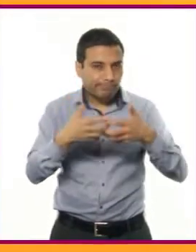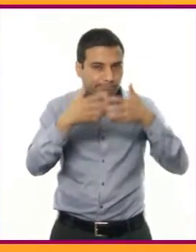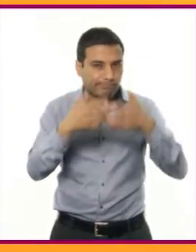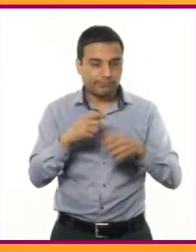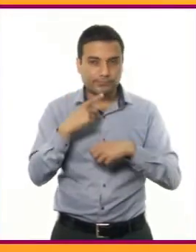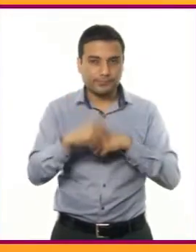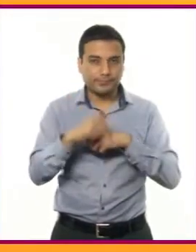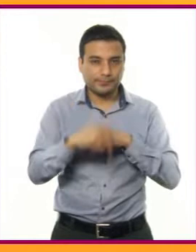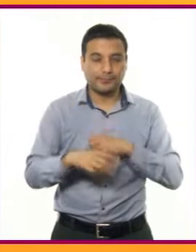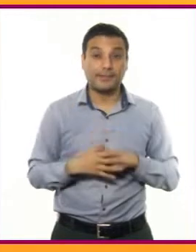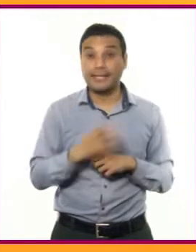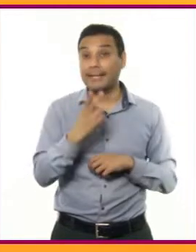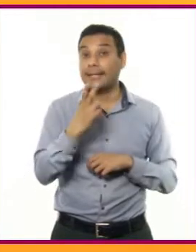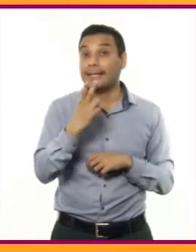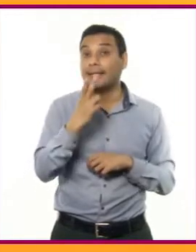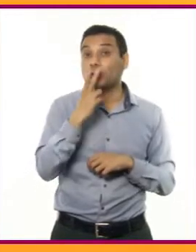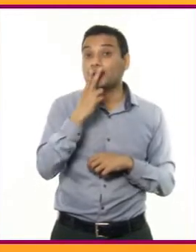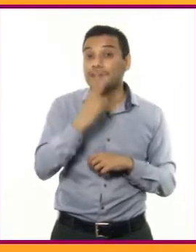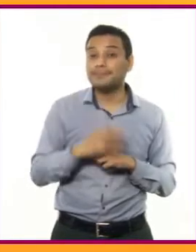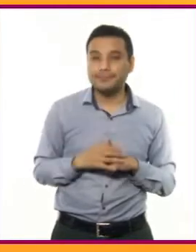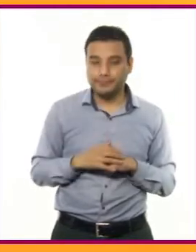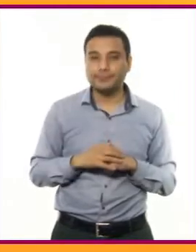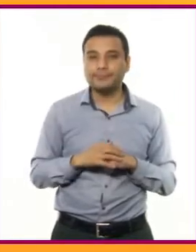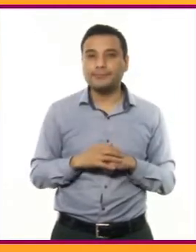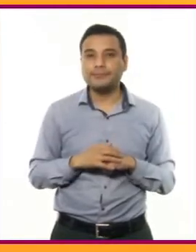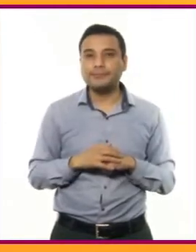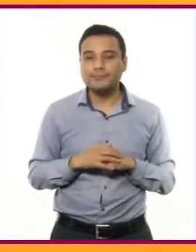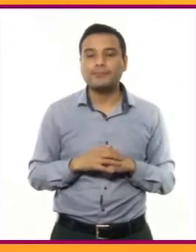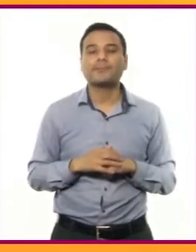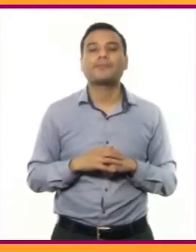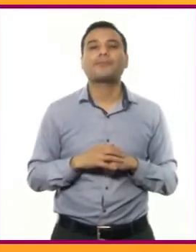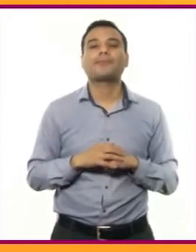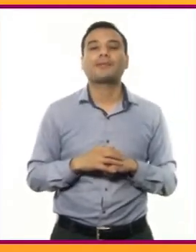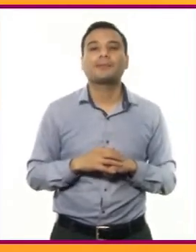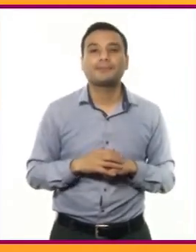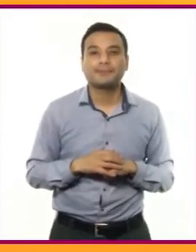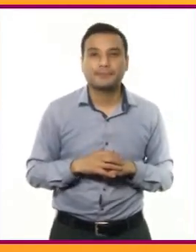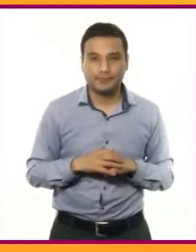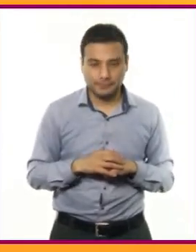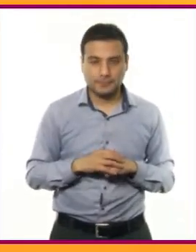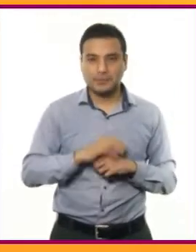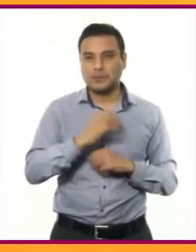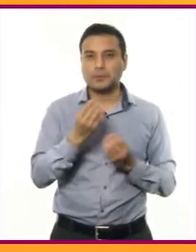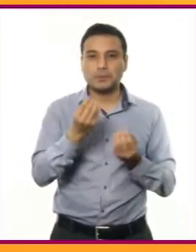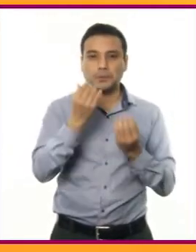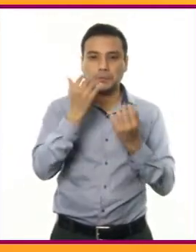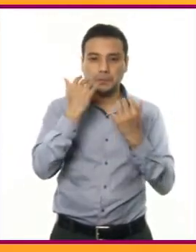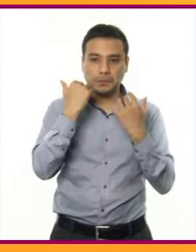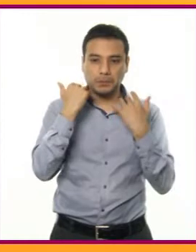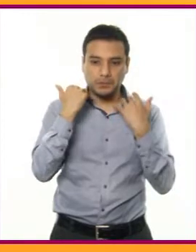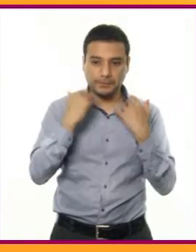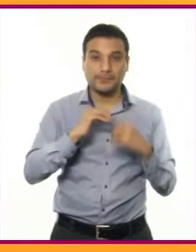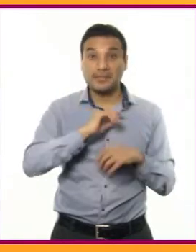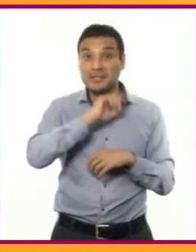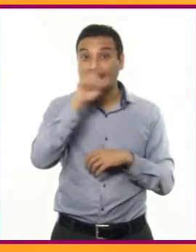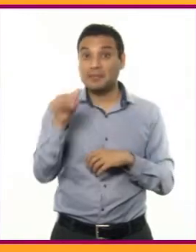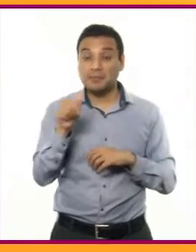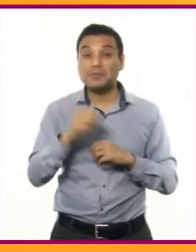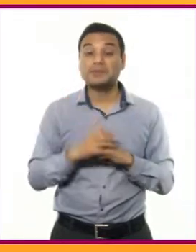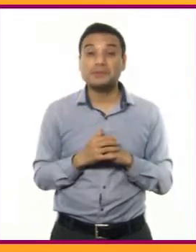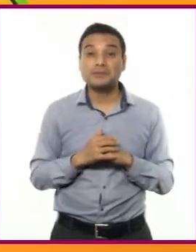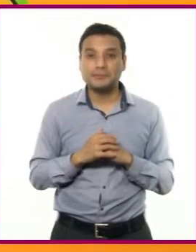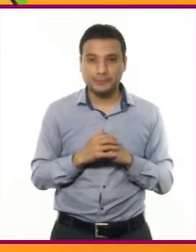La nicotina se adhiere a los receptores de la acetilcolina e imita sus acciones. Por eso el consumo de